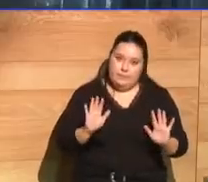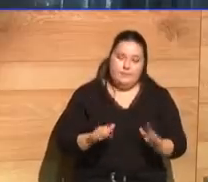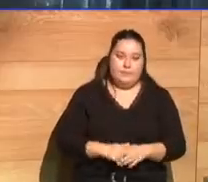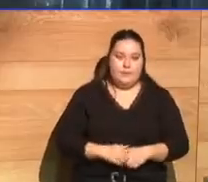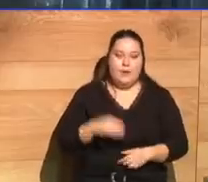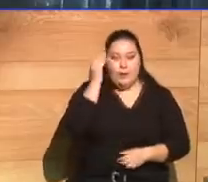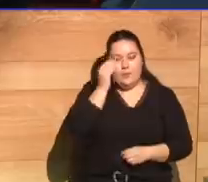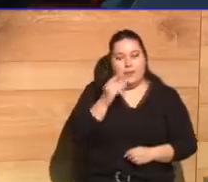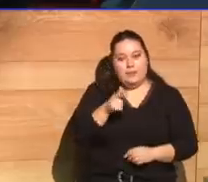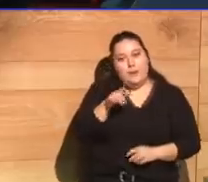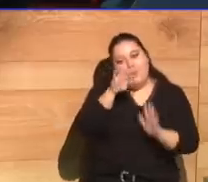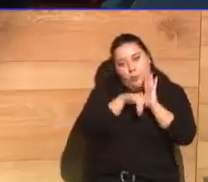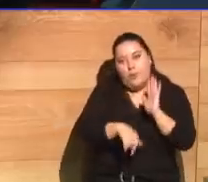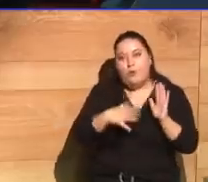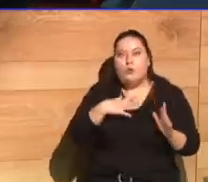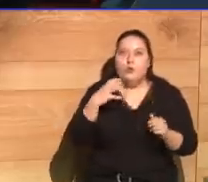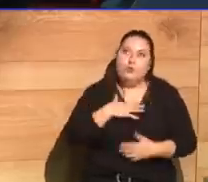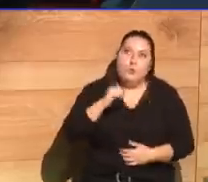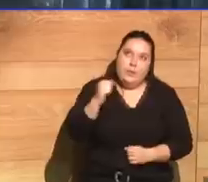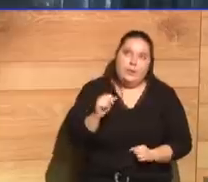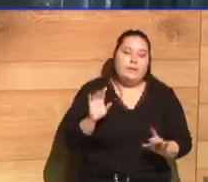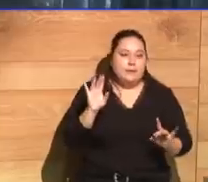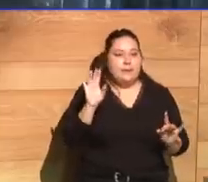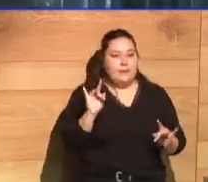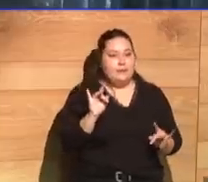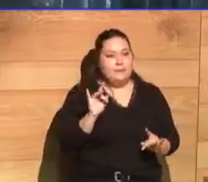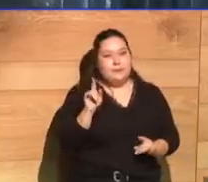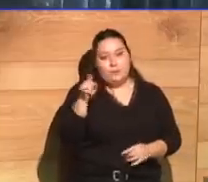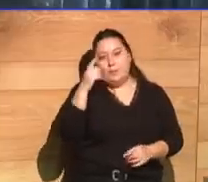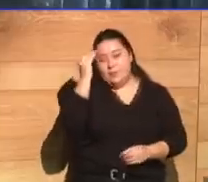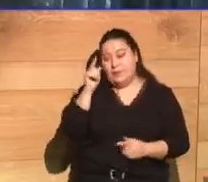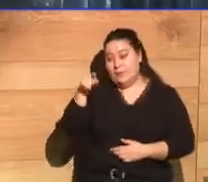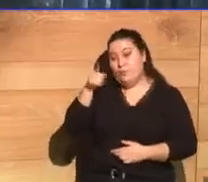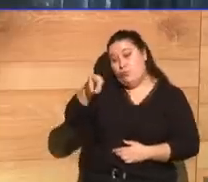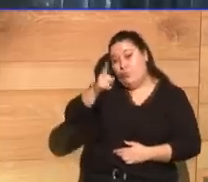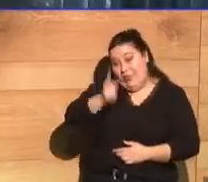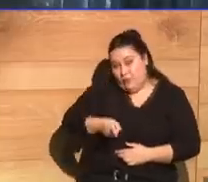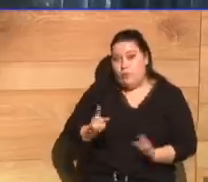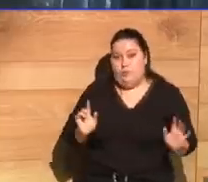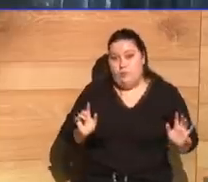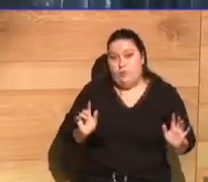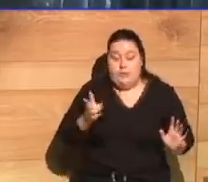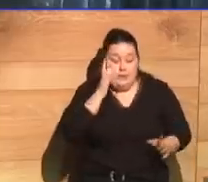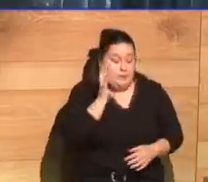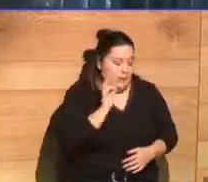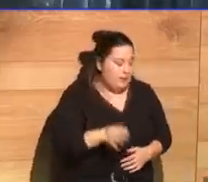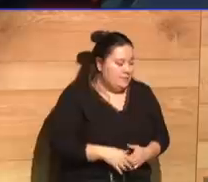Que pensaba que el programa era de Superman. Sí, también pensabas que eras el director del programa y mira. Claro, también, sí, es que es verdad